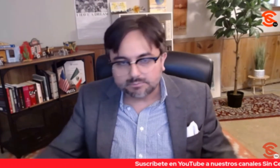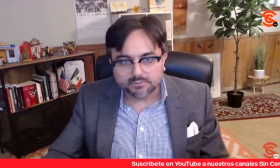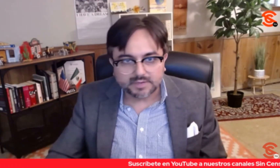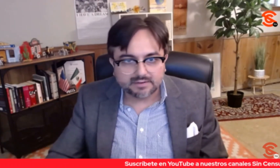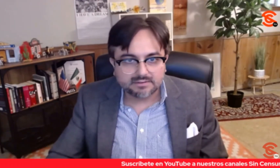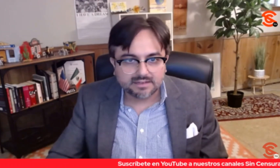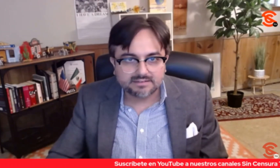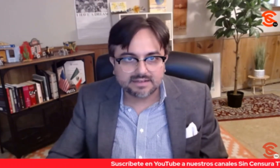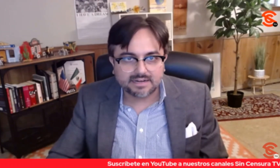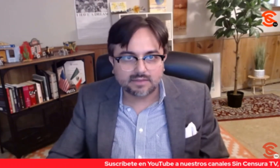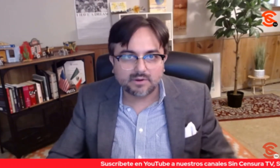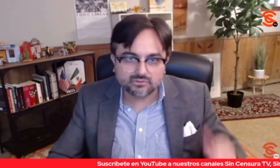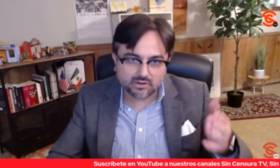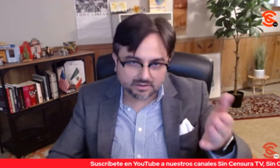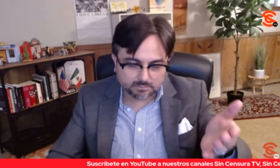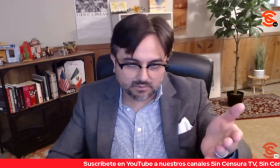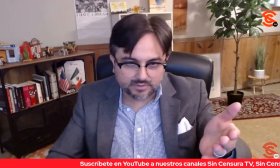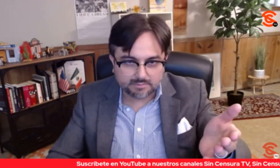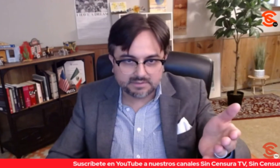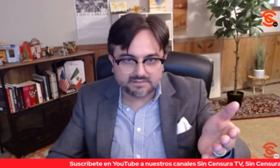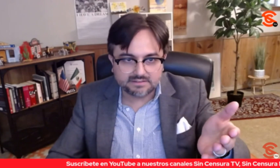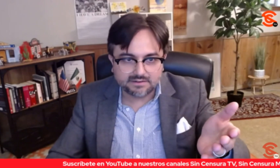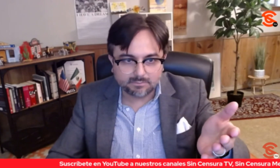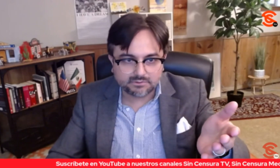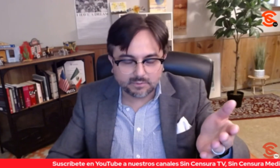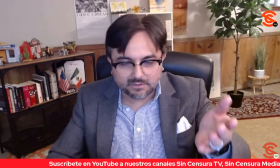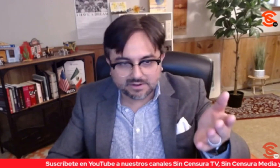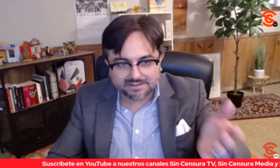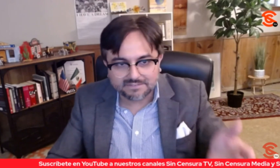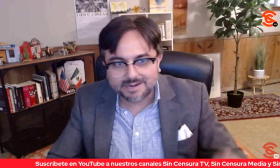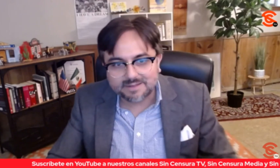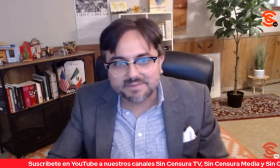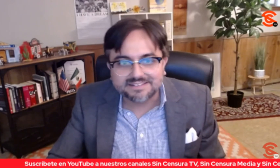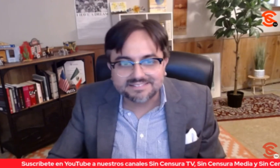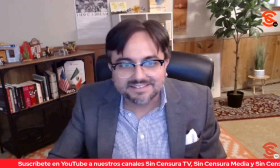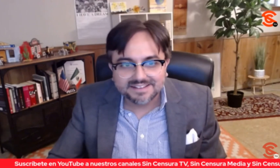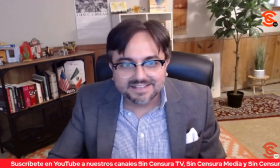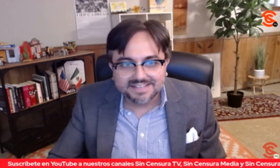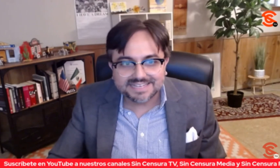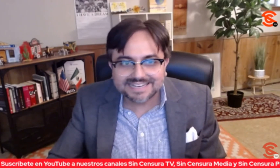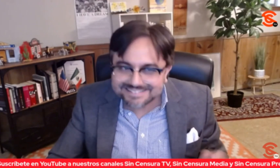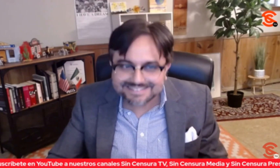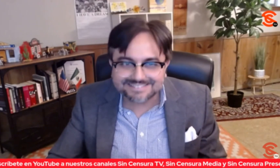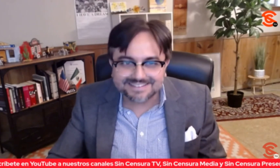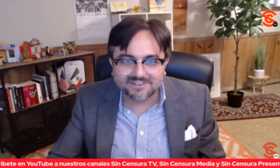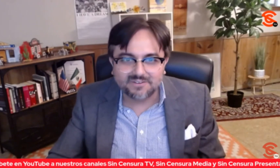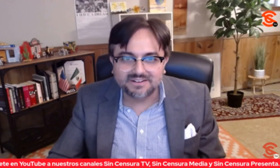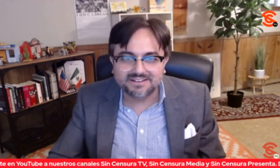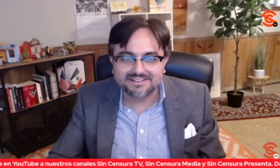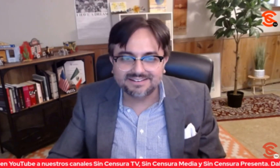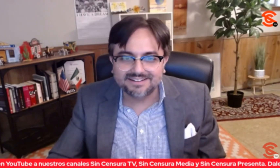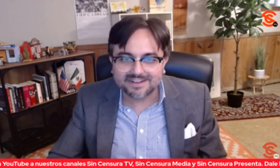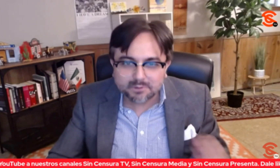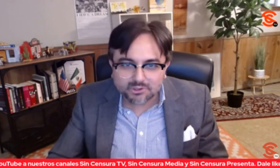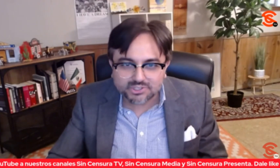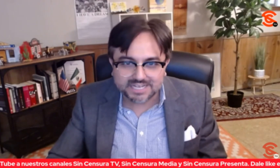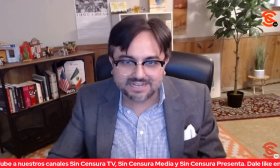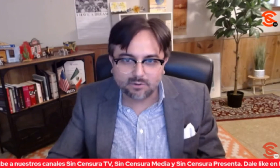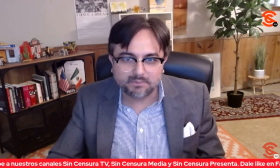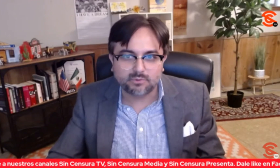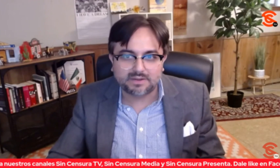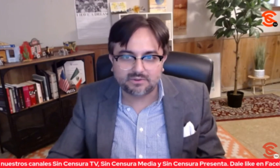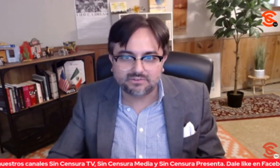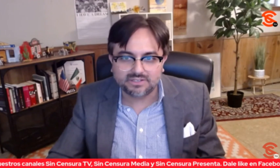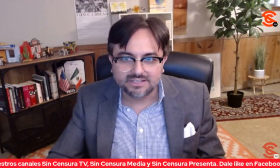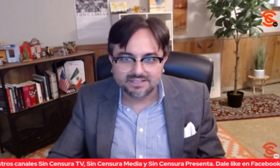Y pues bueno, así es la realidad. Bueno, esto le responde el presidente López Obrador a Rafael Ramírez, quien le insiste, ¿no? Le reprocha a